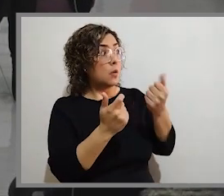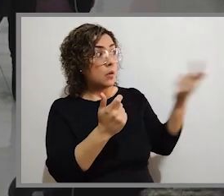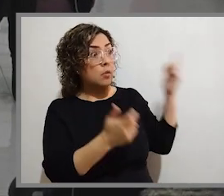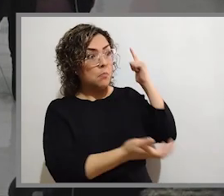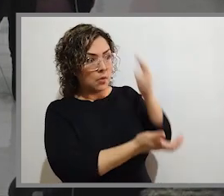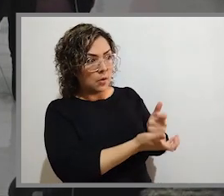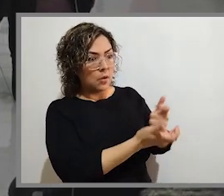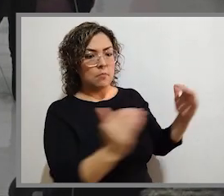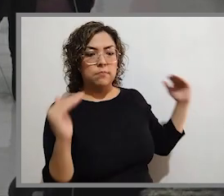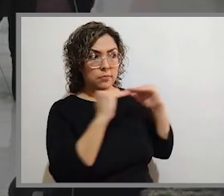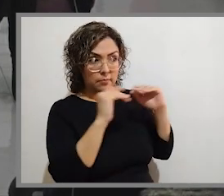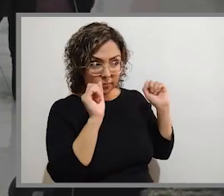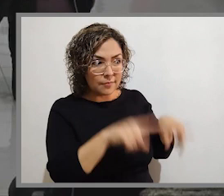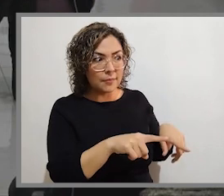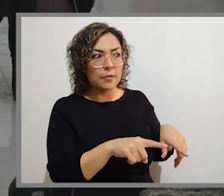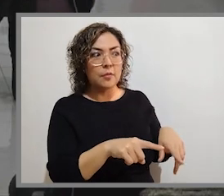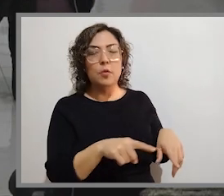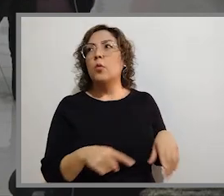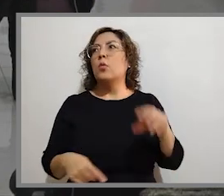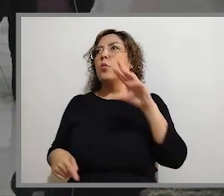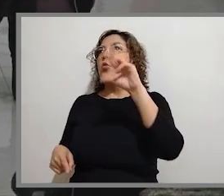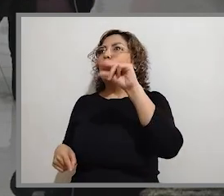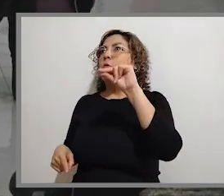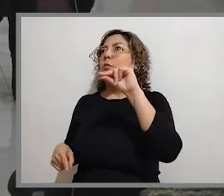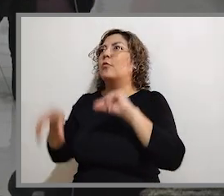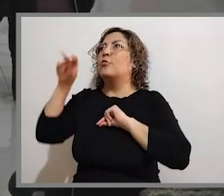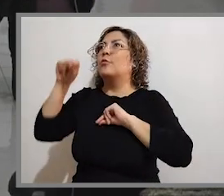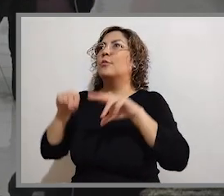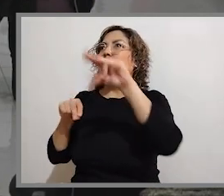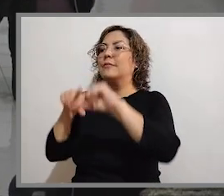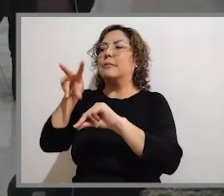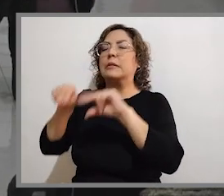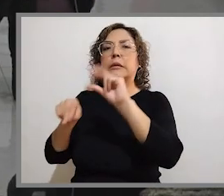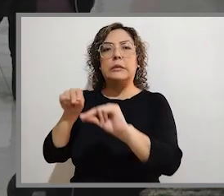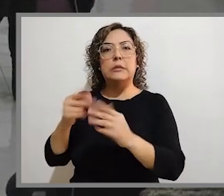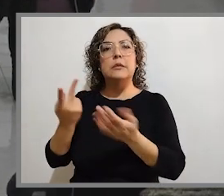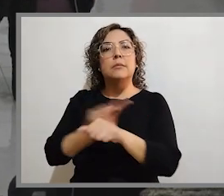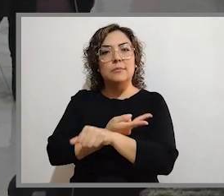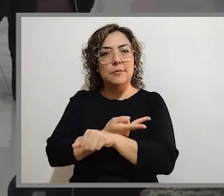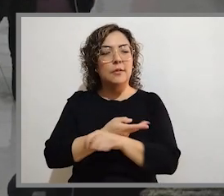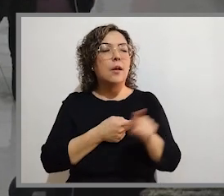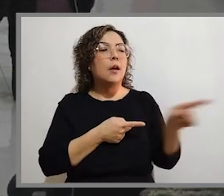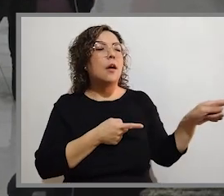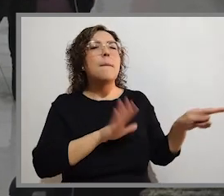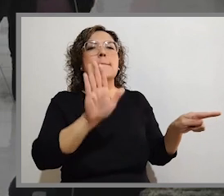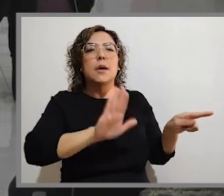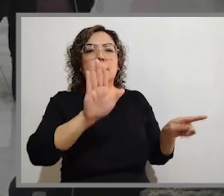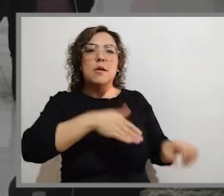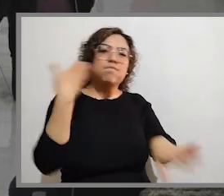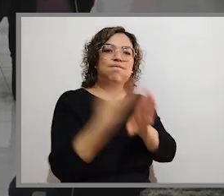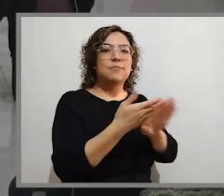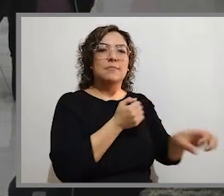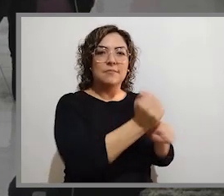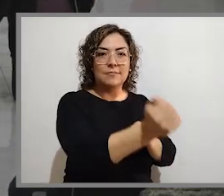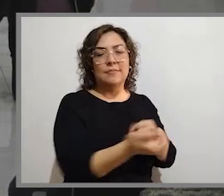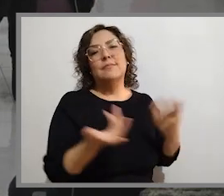una irregularidad, eso es violencia, eso está tipificado, eso es un delito. Y tenemos que entenderlo así porque